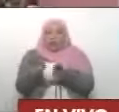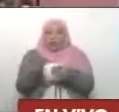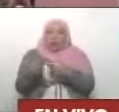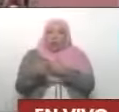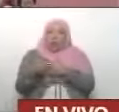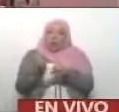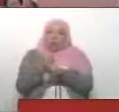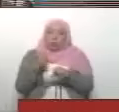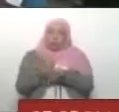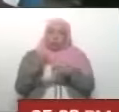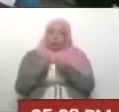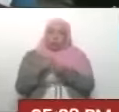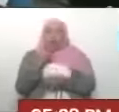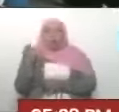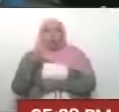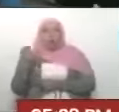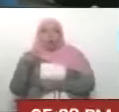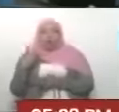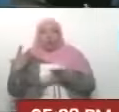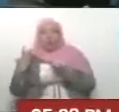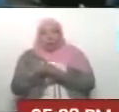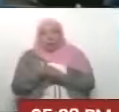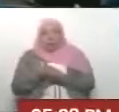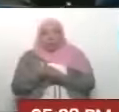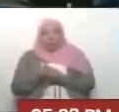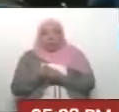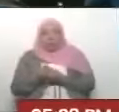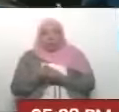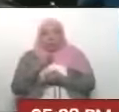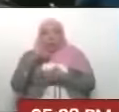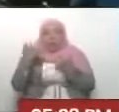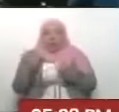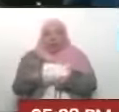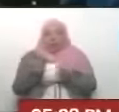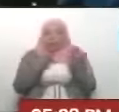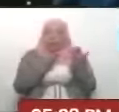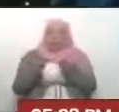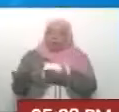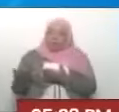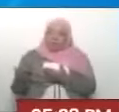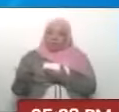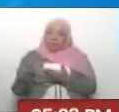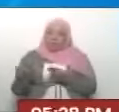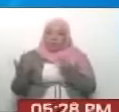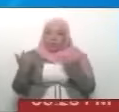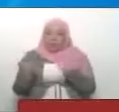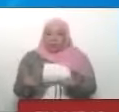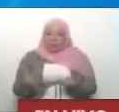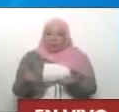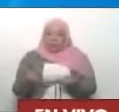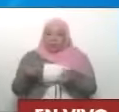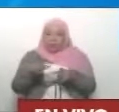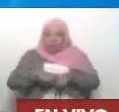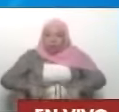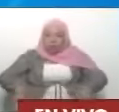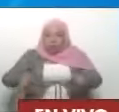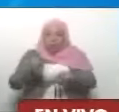detener. Con la juventud vamos. Así que ahora nos vamos al segmento Zona